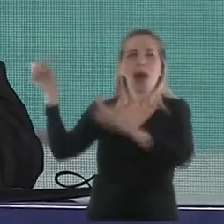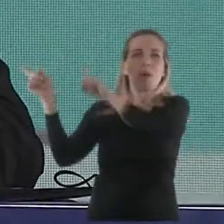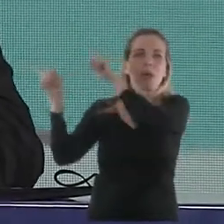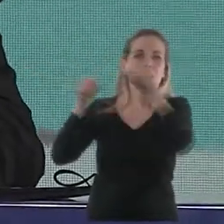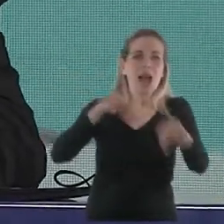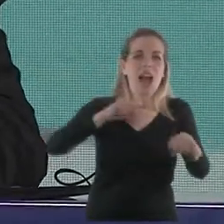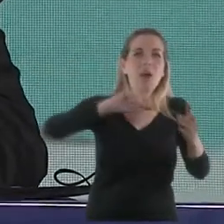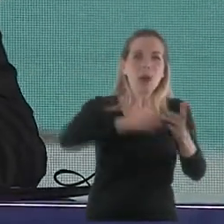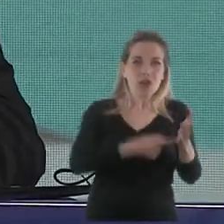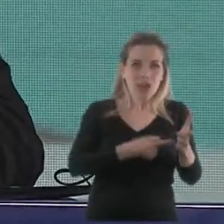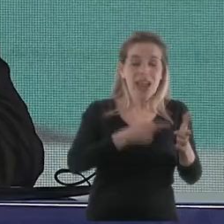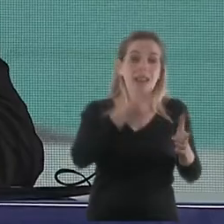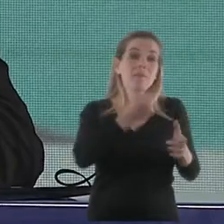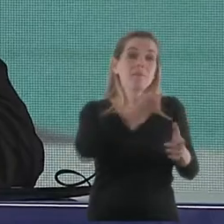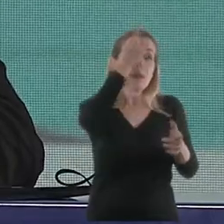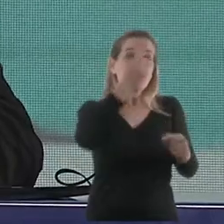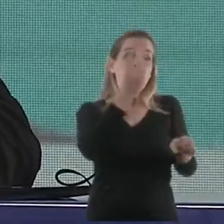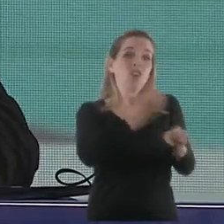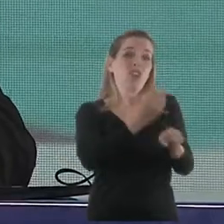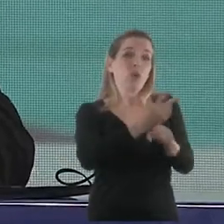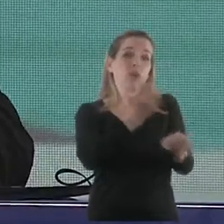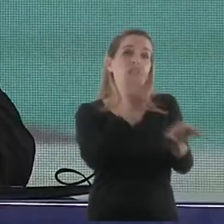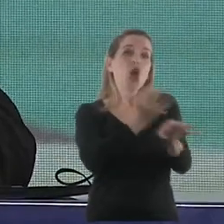vino a estudiar al Colegio Nacional de Buenos Aires